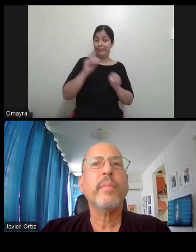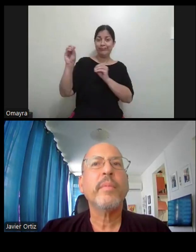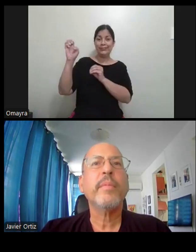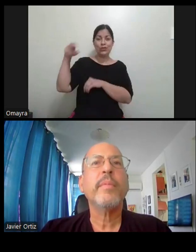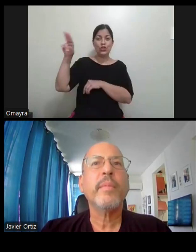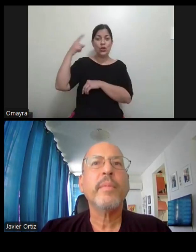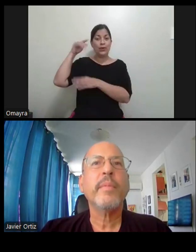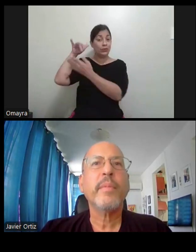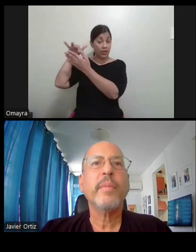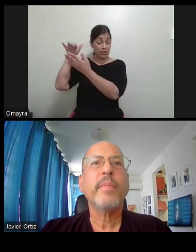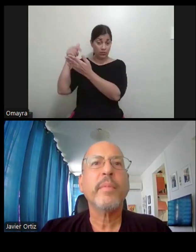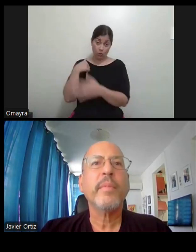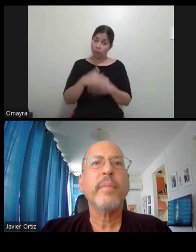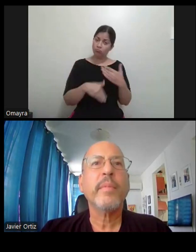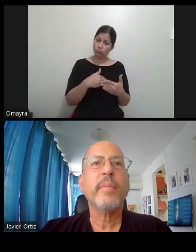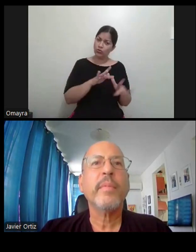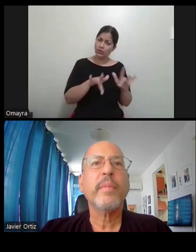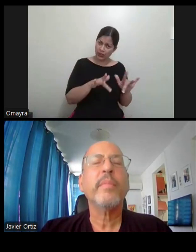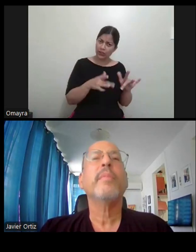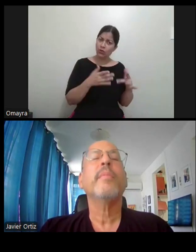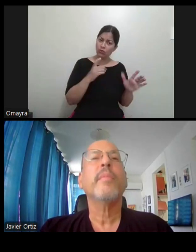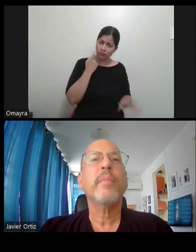yo acababa de producir un disco.